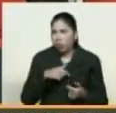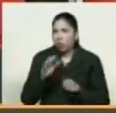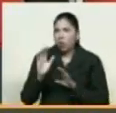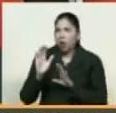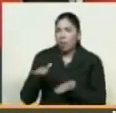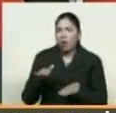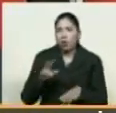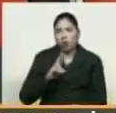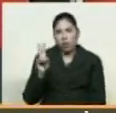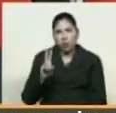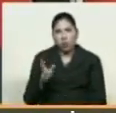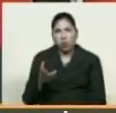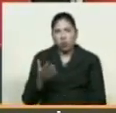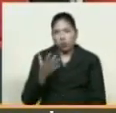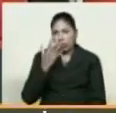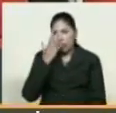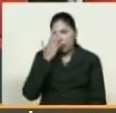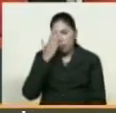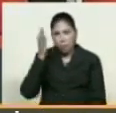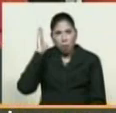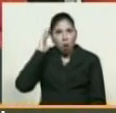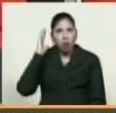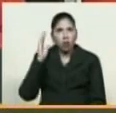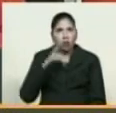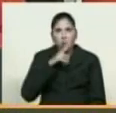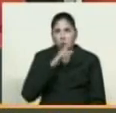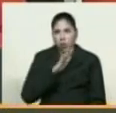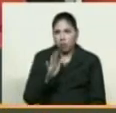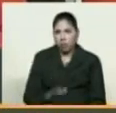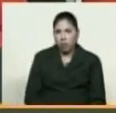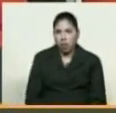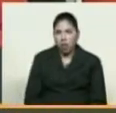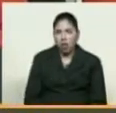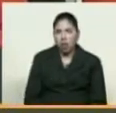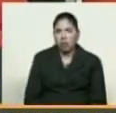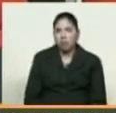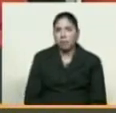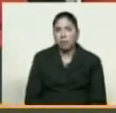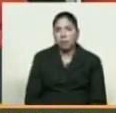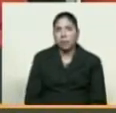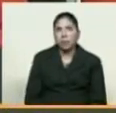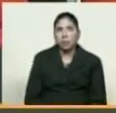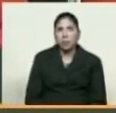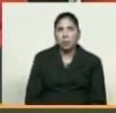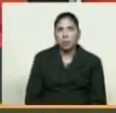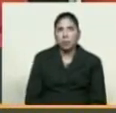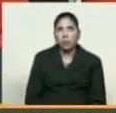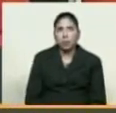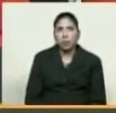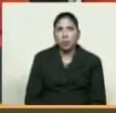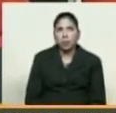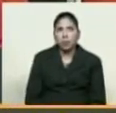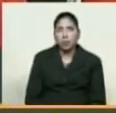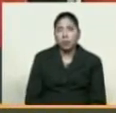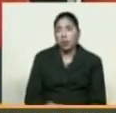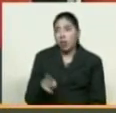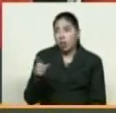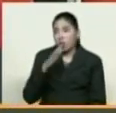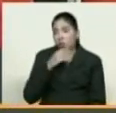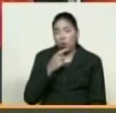Venezuela, con una carga de hipocresía terrible, que nadie les cree. Cuando ellos son